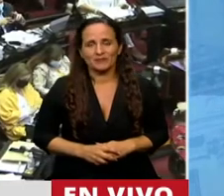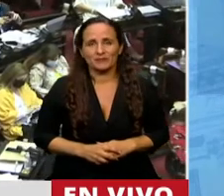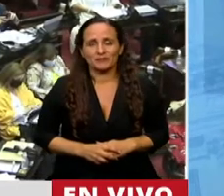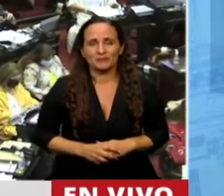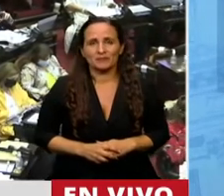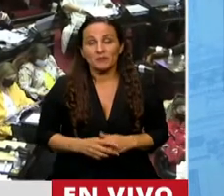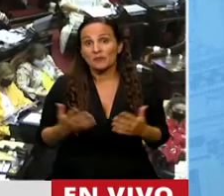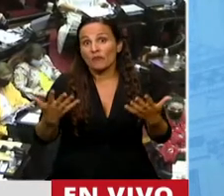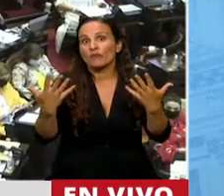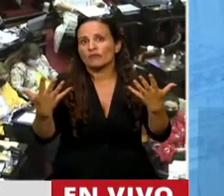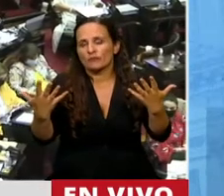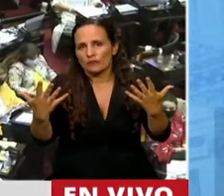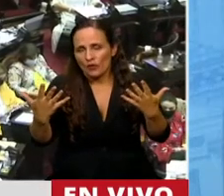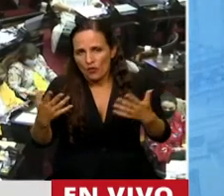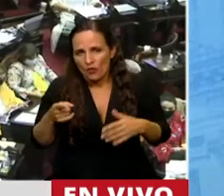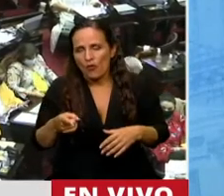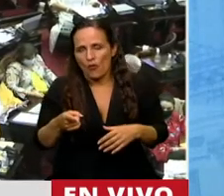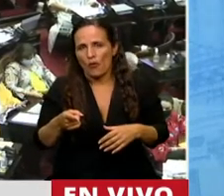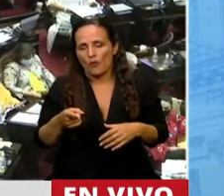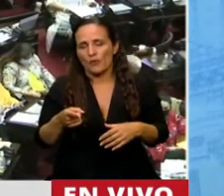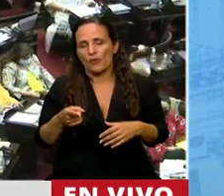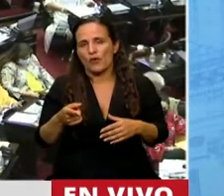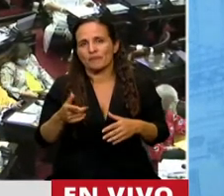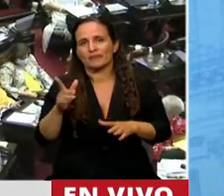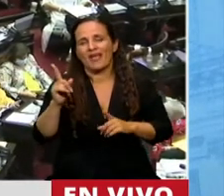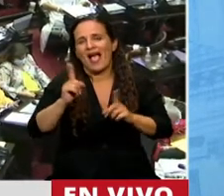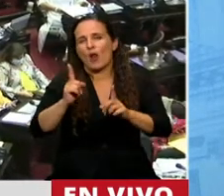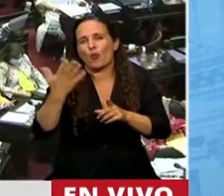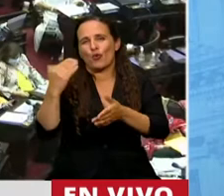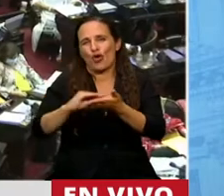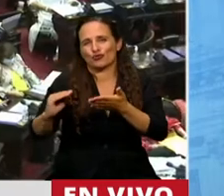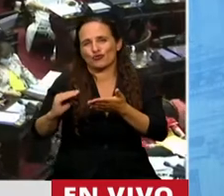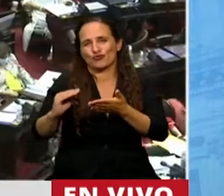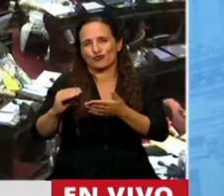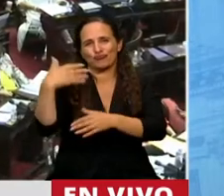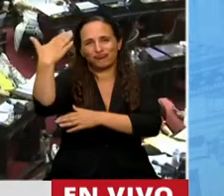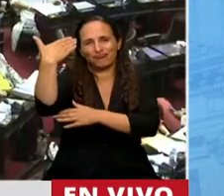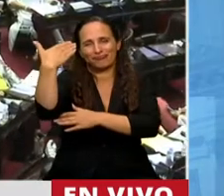Por supuesto que, de todas maneras, en algunas expresiones que ha habido aparecen